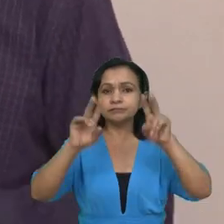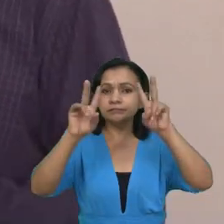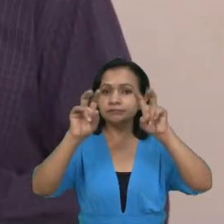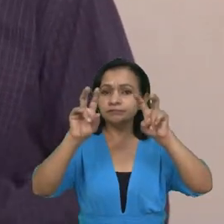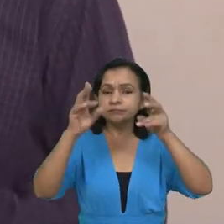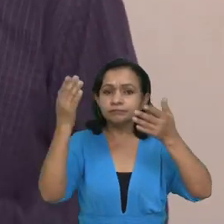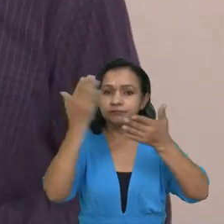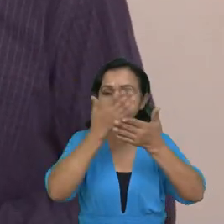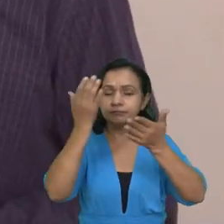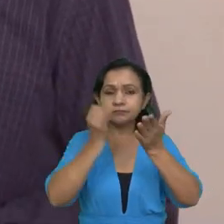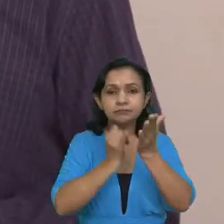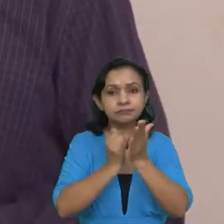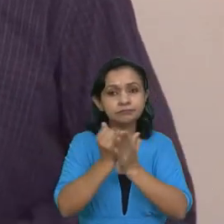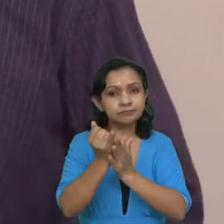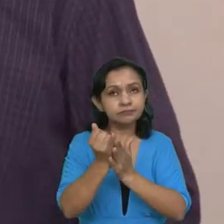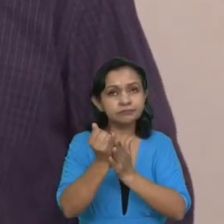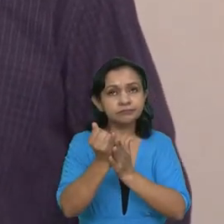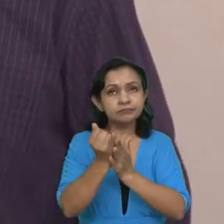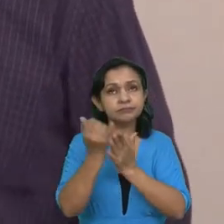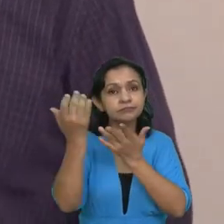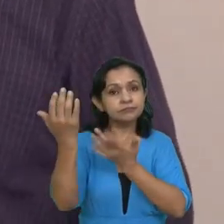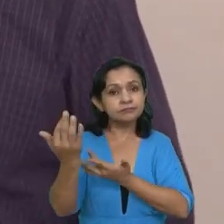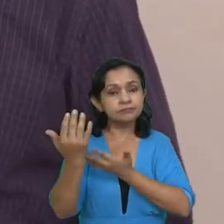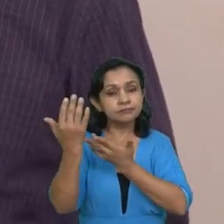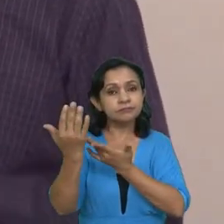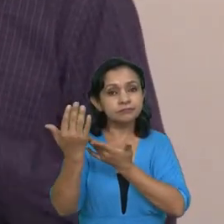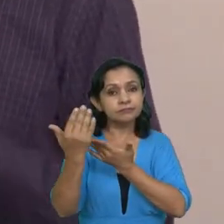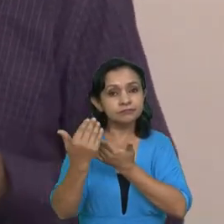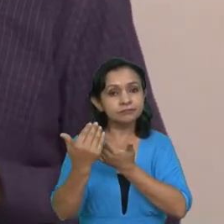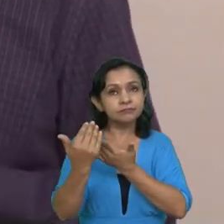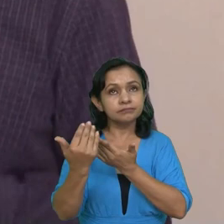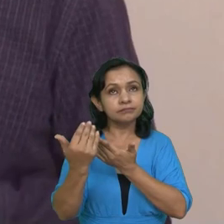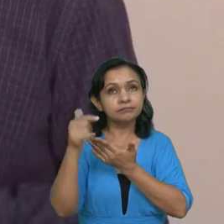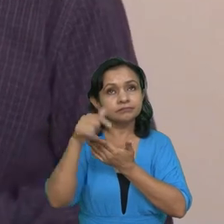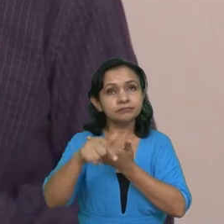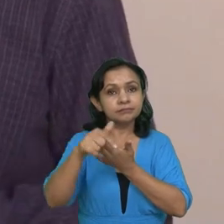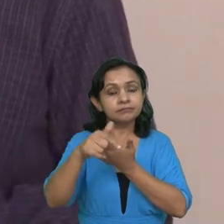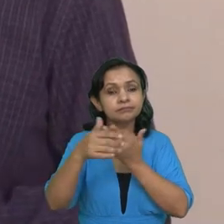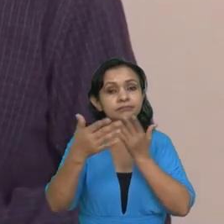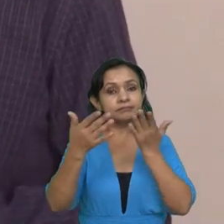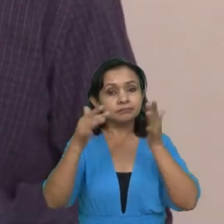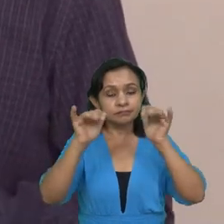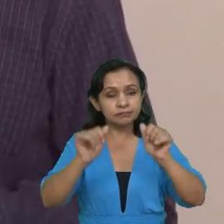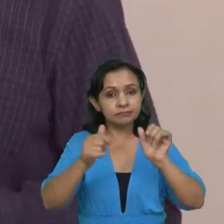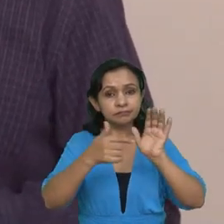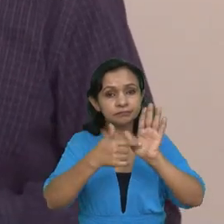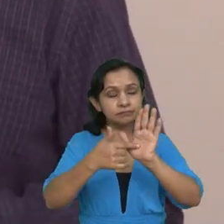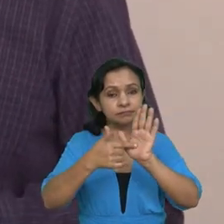estudios avanzados y esperamos entonces que en este momento